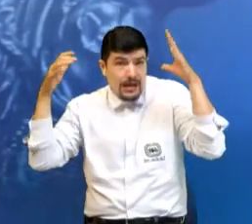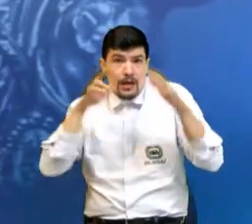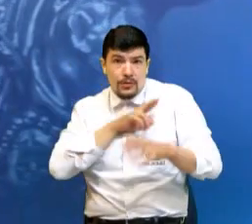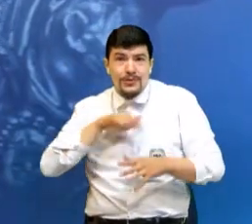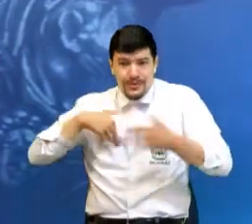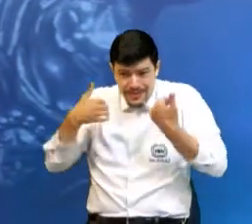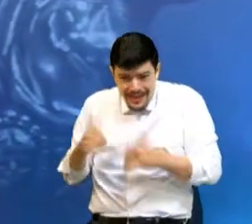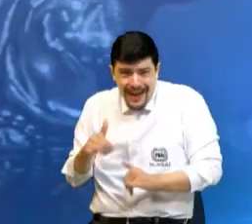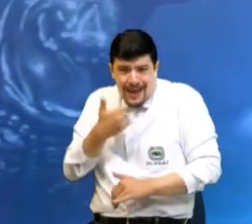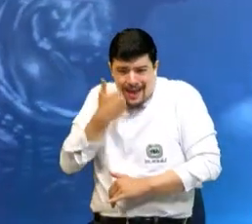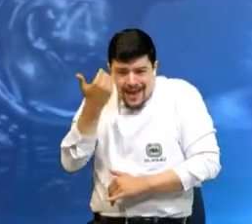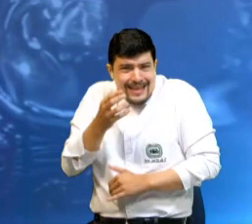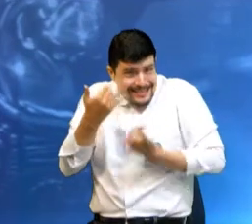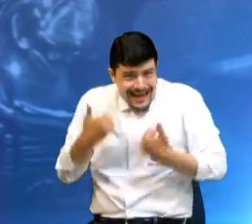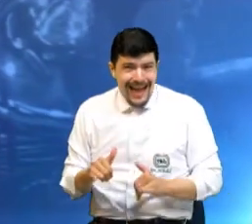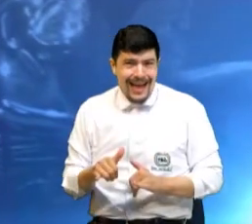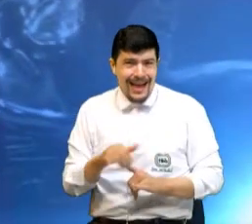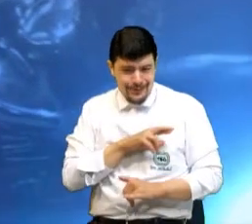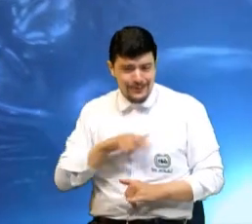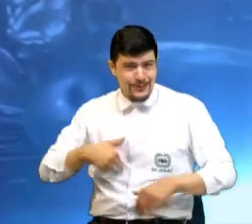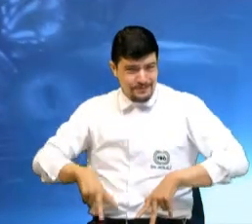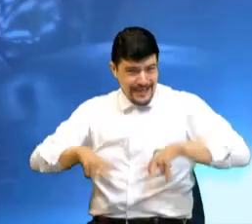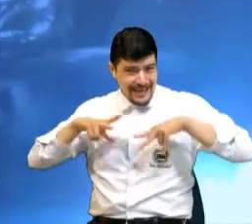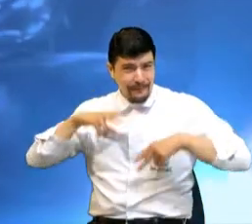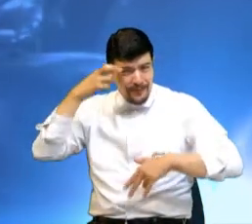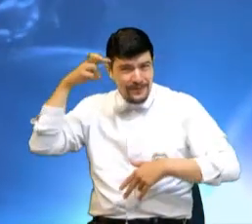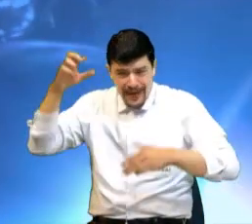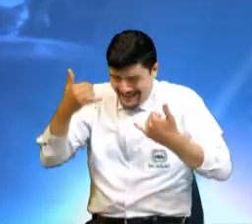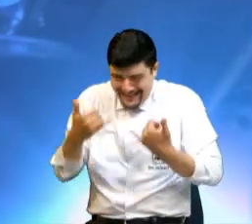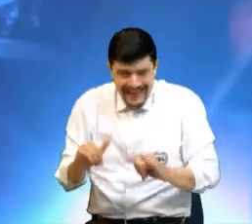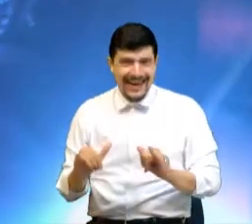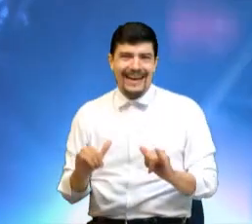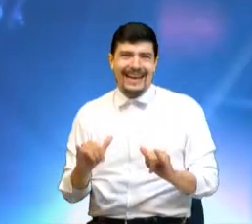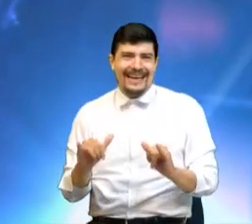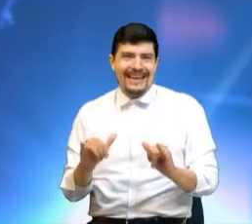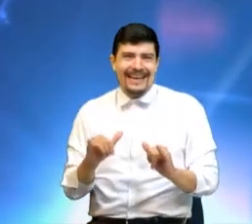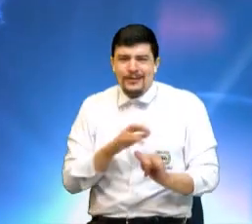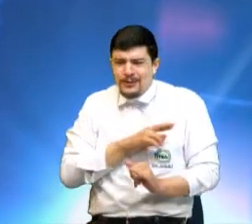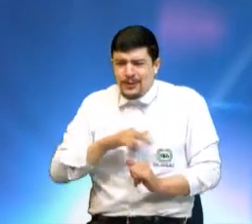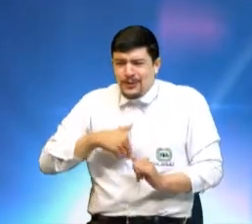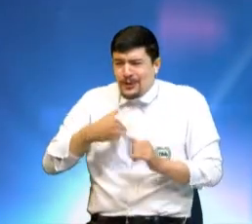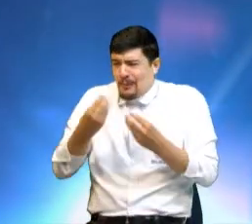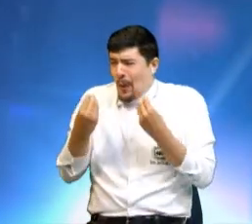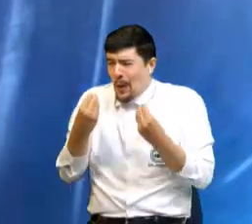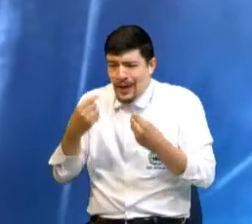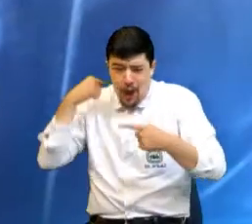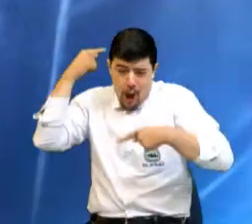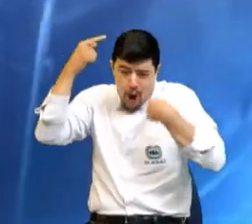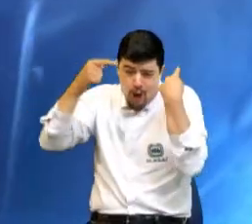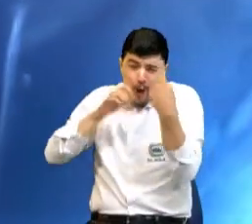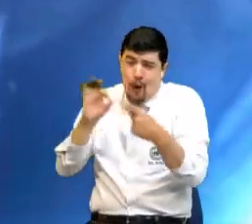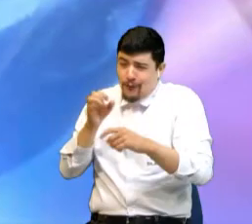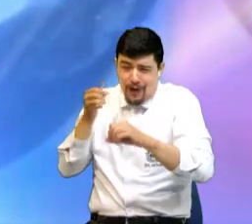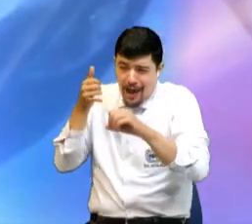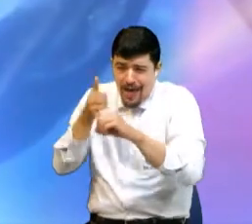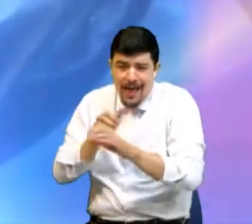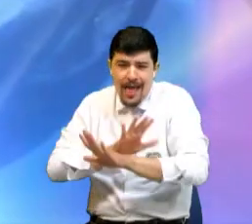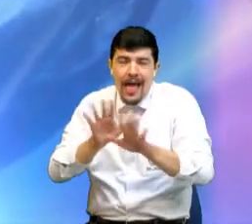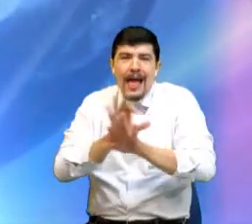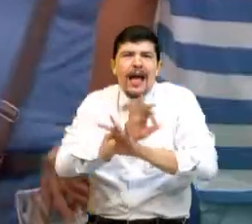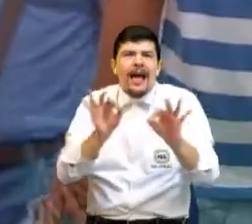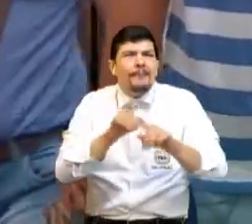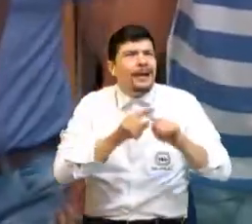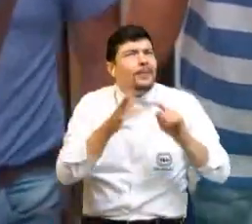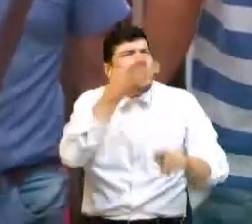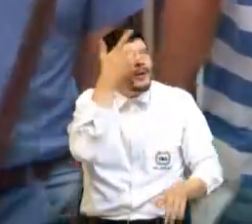grandes, tenemos nuestras vidas, ¿sí? Seguramente no estamos súper traumados, ni somos psicópatas, ni violadores, ni nada de eso. Pero no tenemos